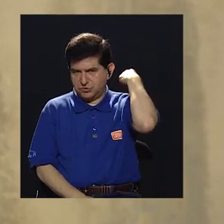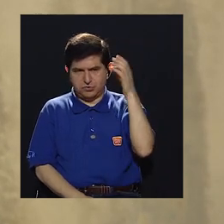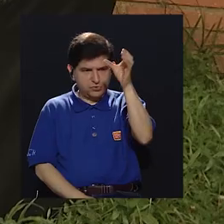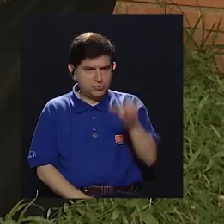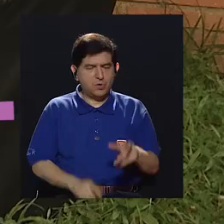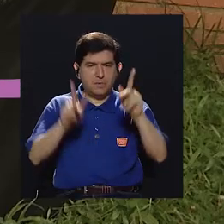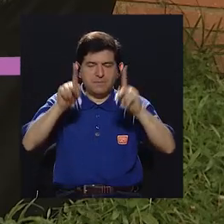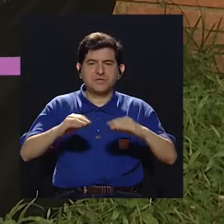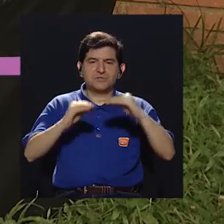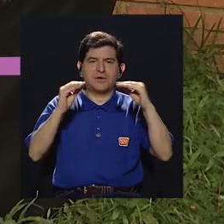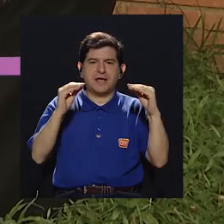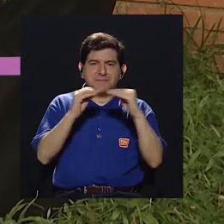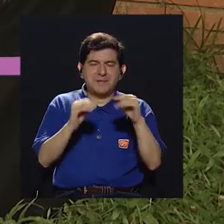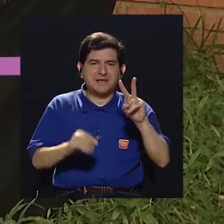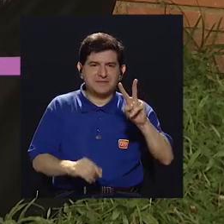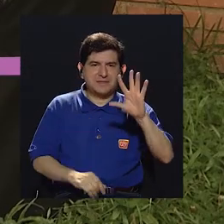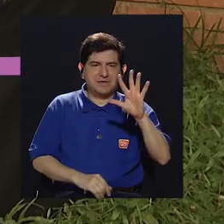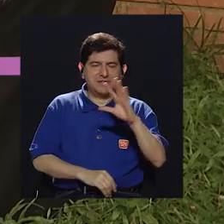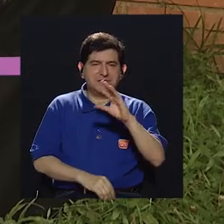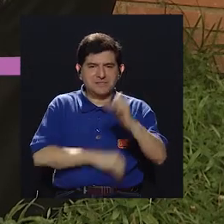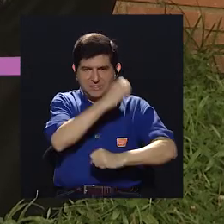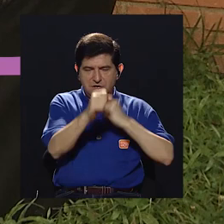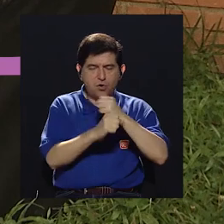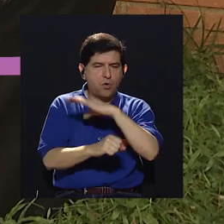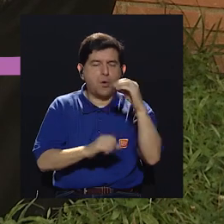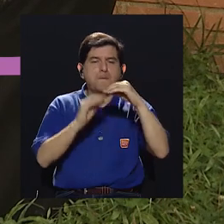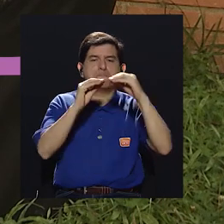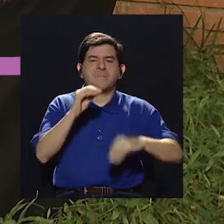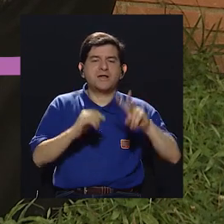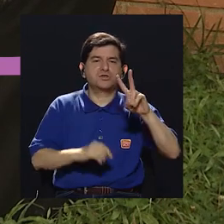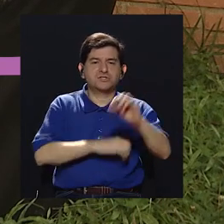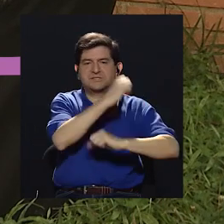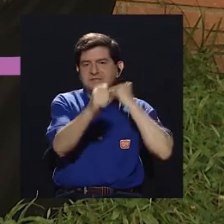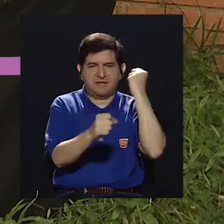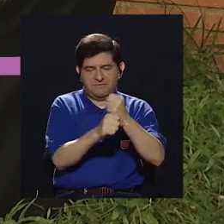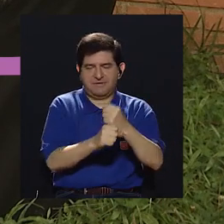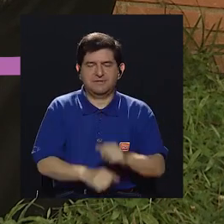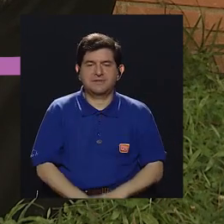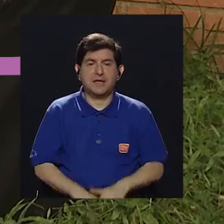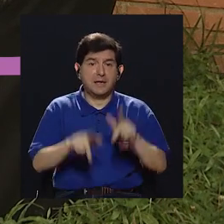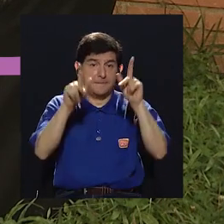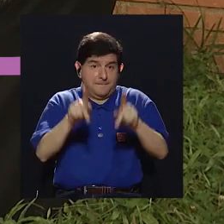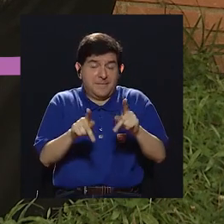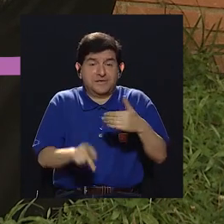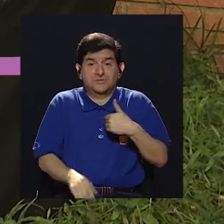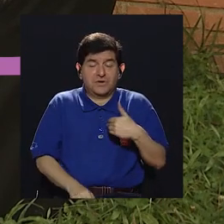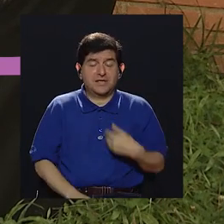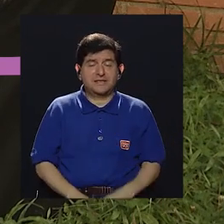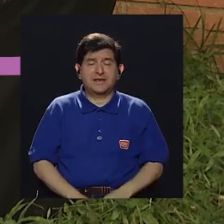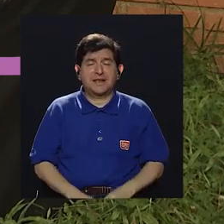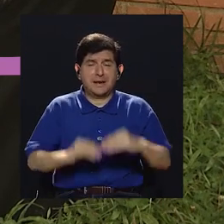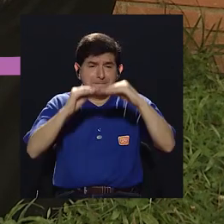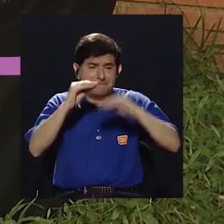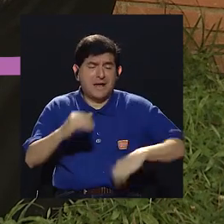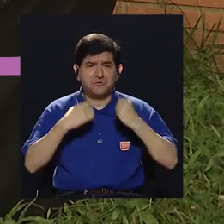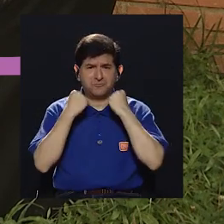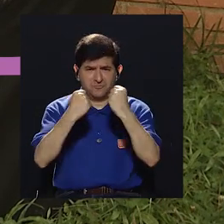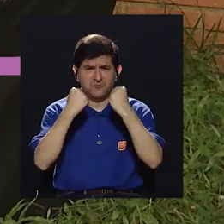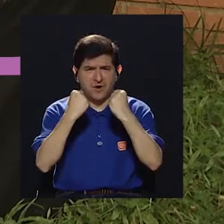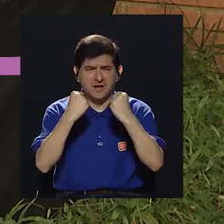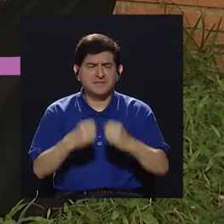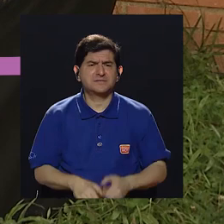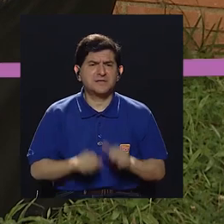muy de gente más de 25 años y de gente muy joven, de menos de 20 años. Entonces, por ejemplo, un paciente que tenga pérdida de